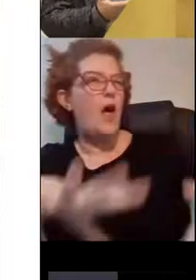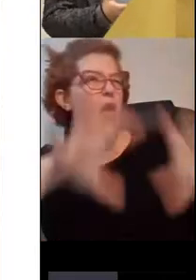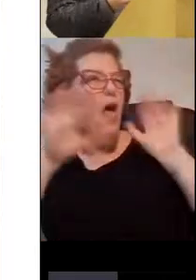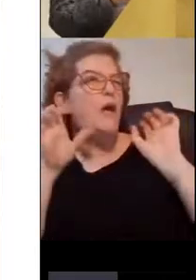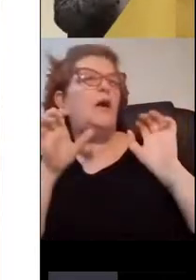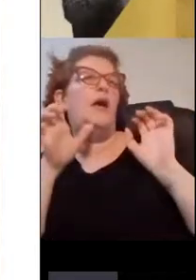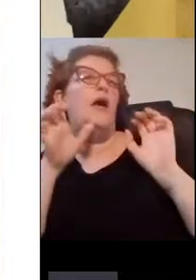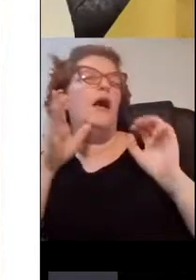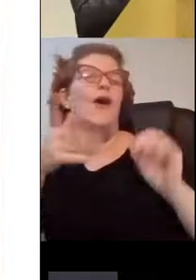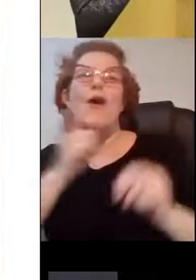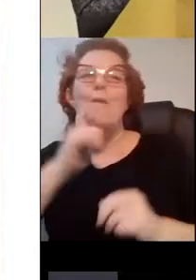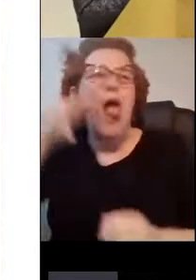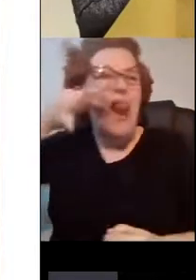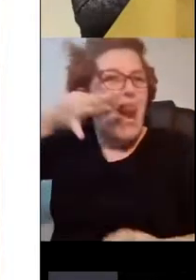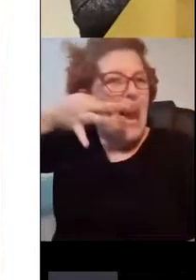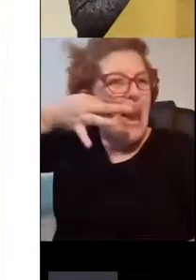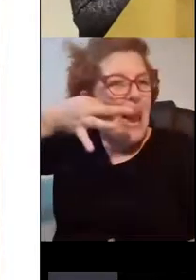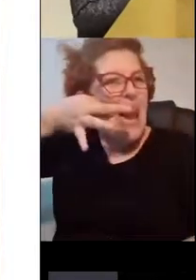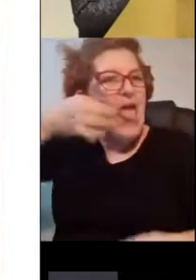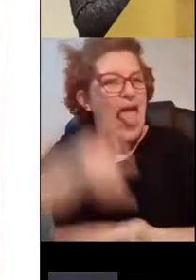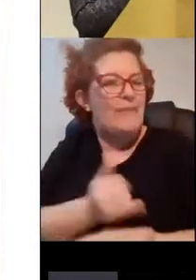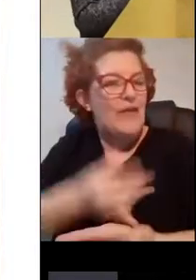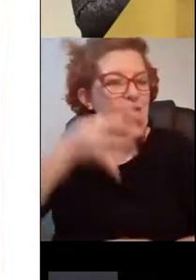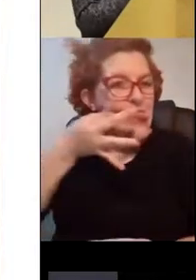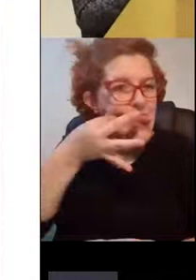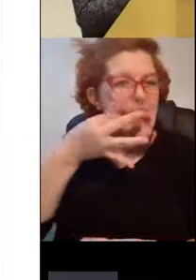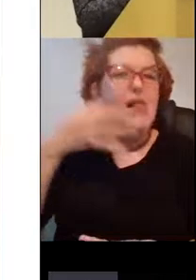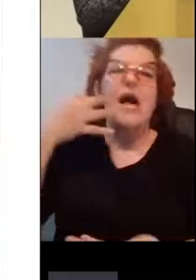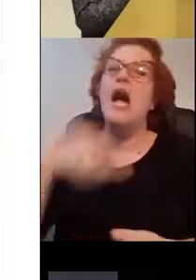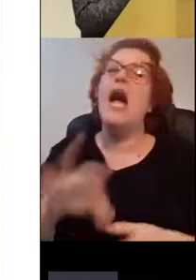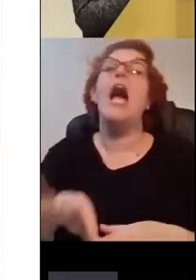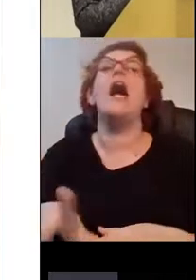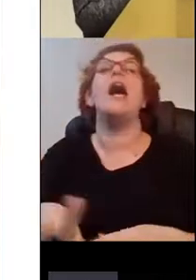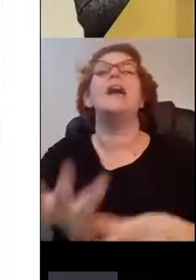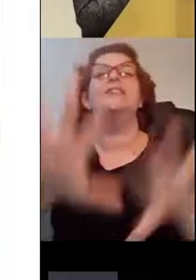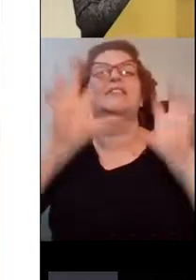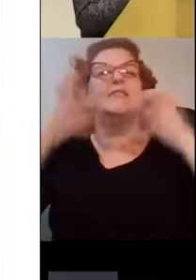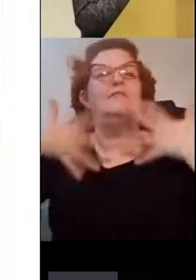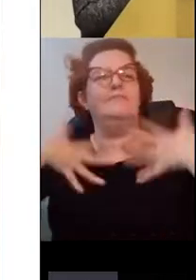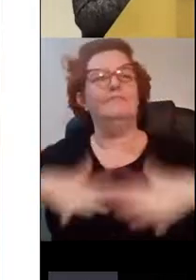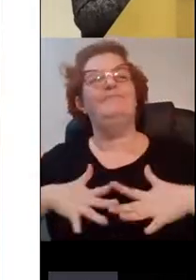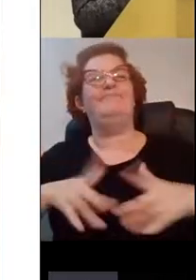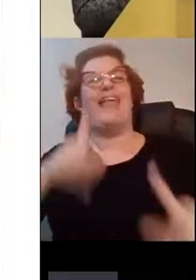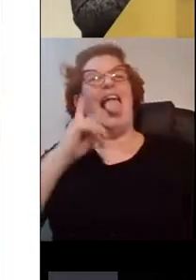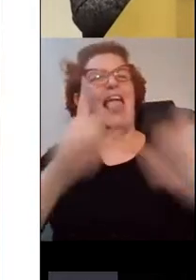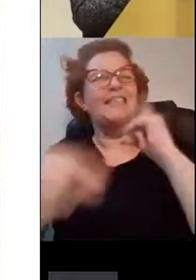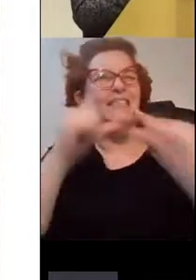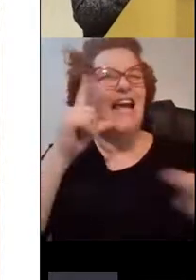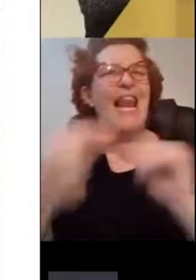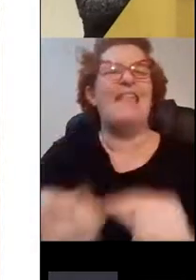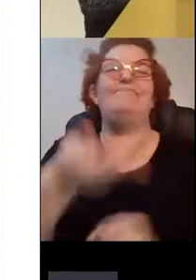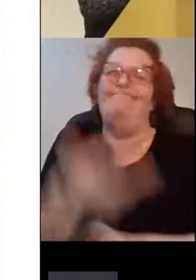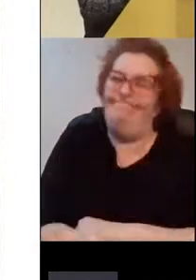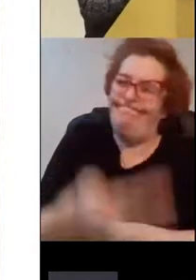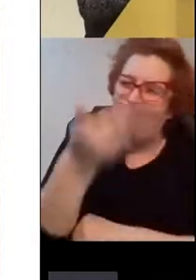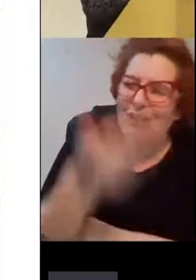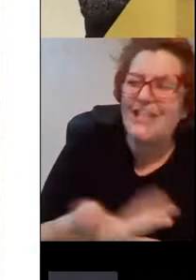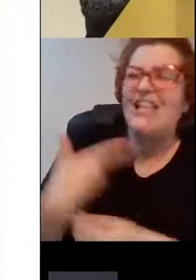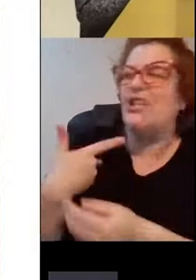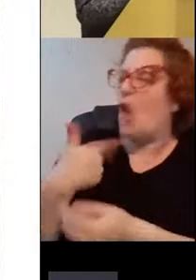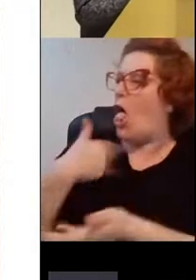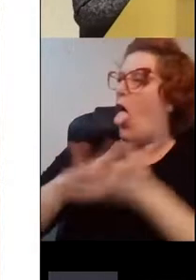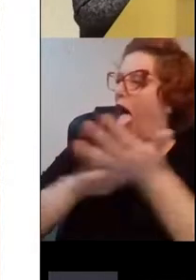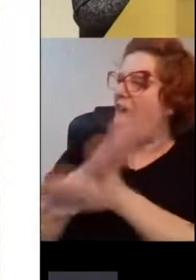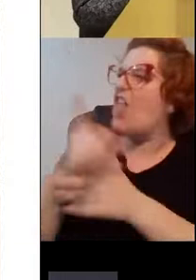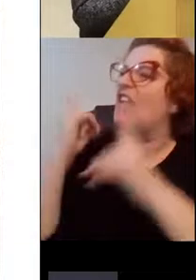el territorio, y ahí es donde ese alumno se da cuenta de qué estamos hablando cuando